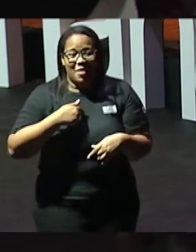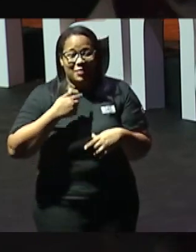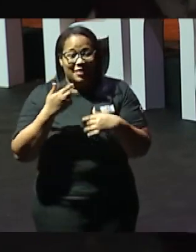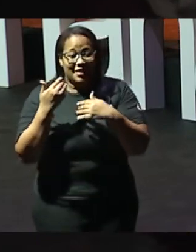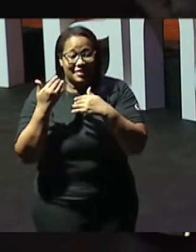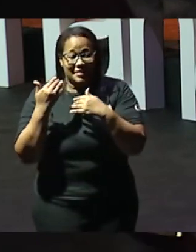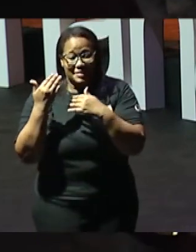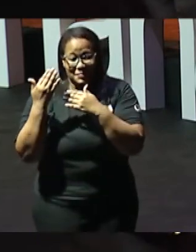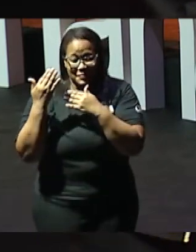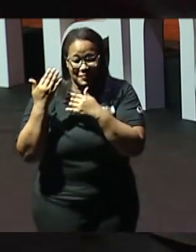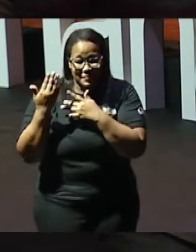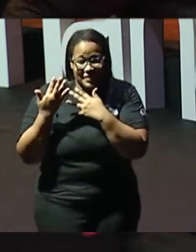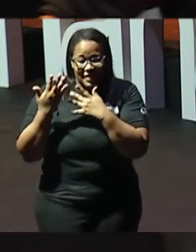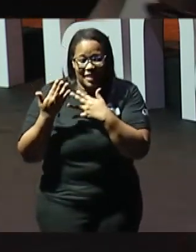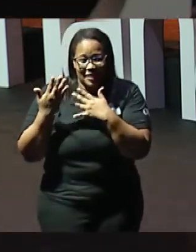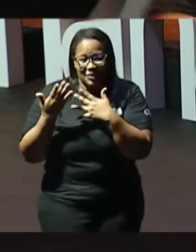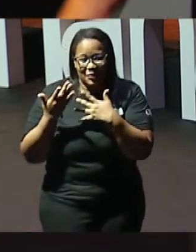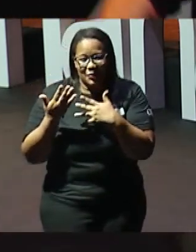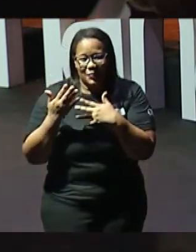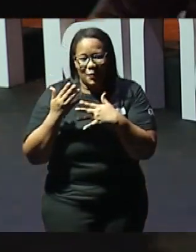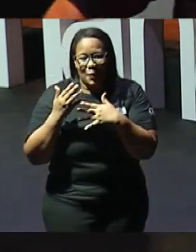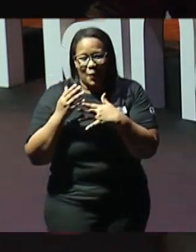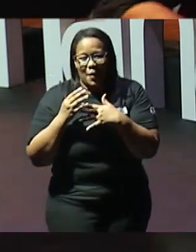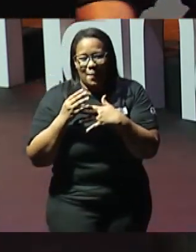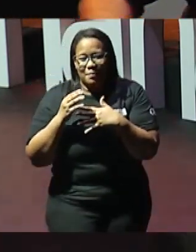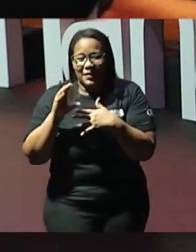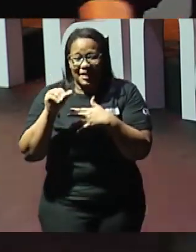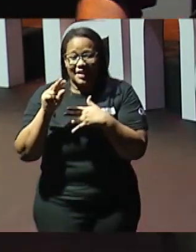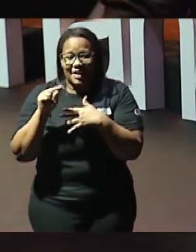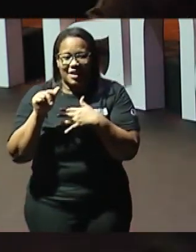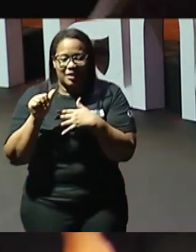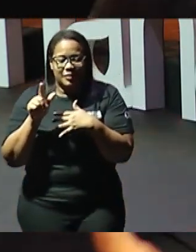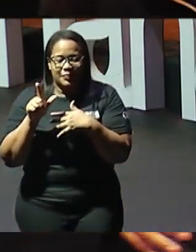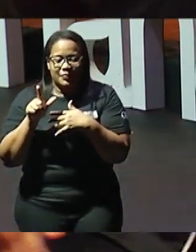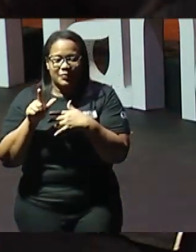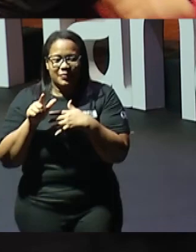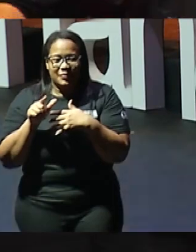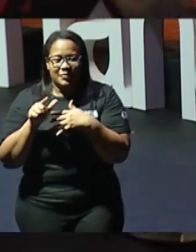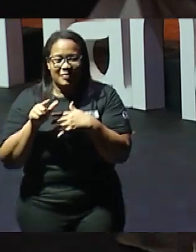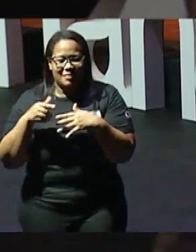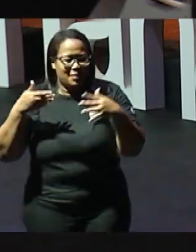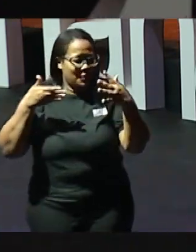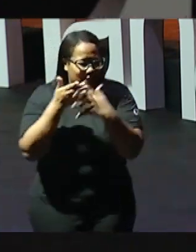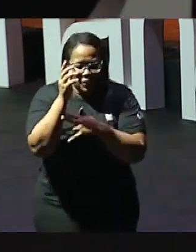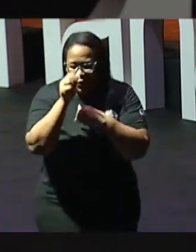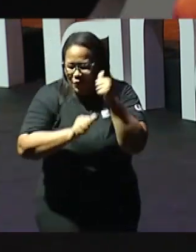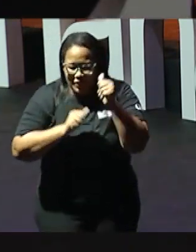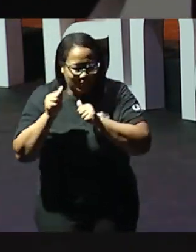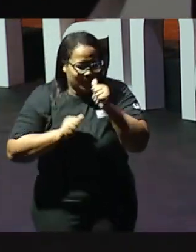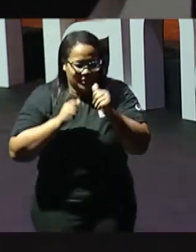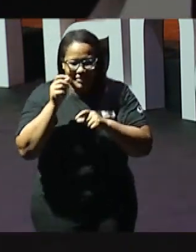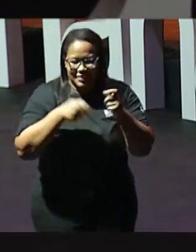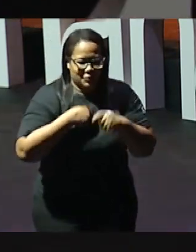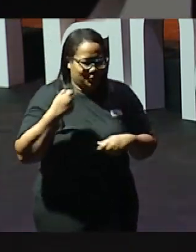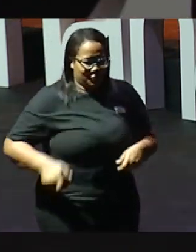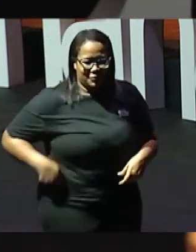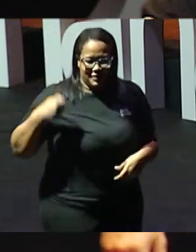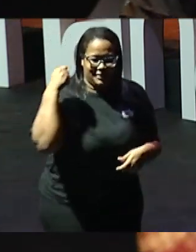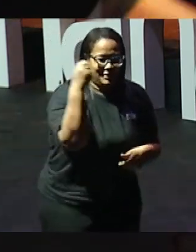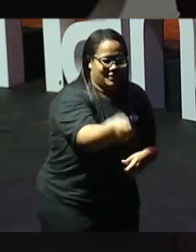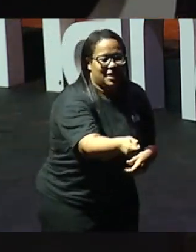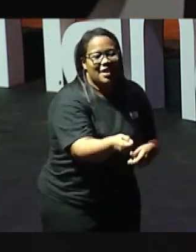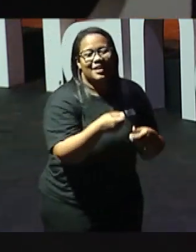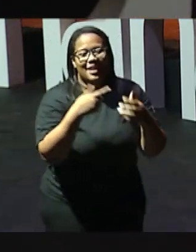visión con todos los pasillos abiertos yo fui corriendo pase por el control master me metí le metí el disco duro y le di a play ahí salió el